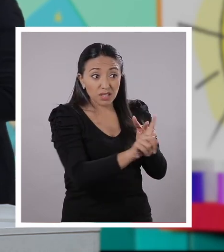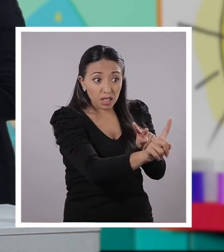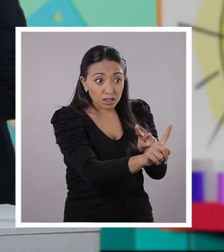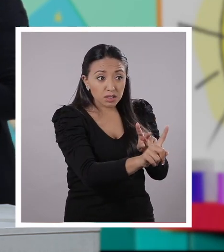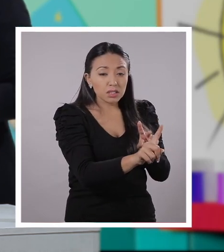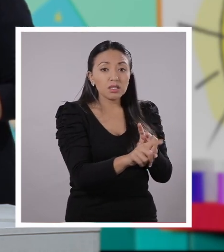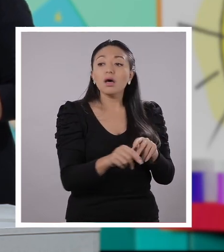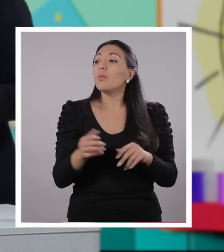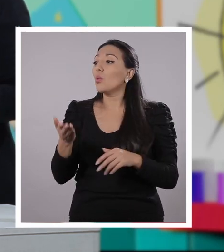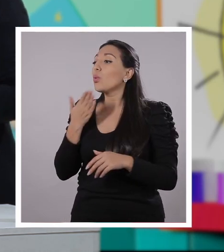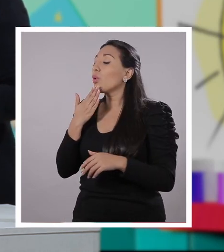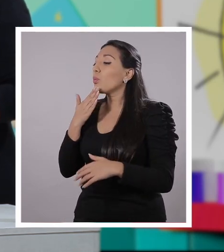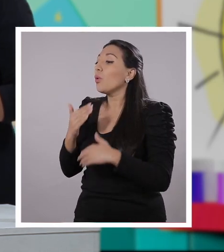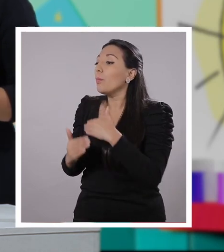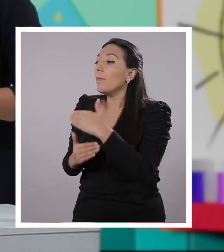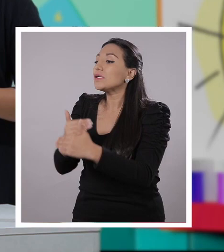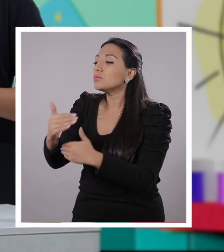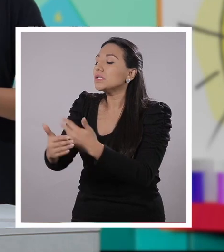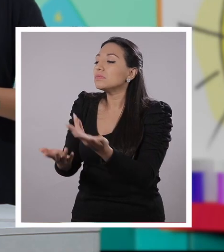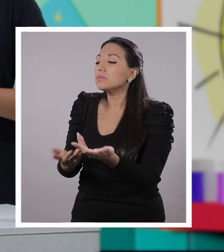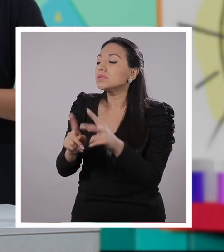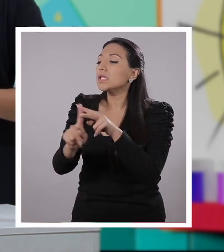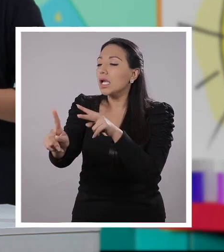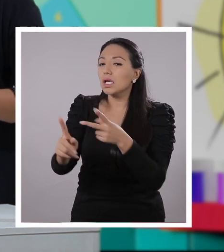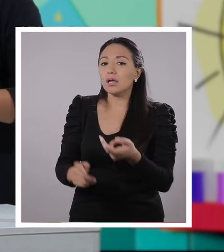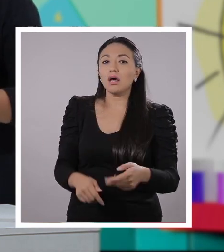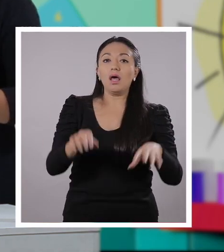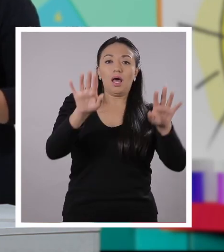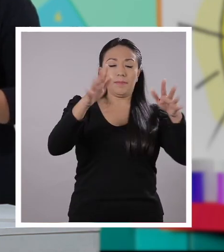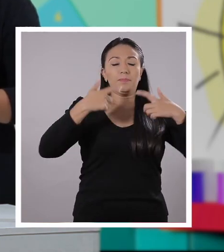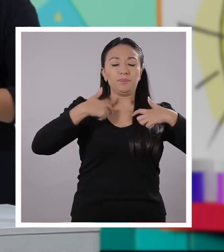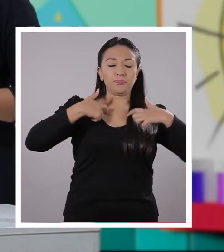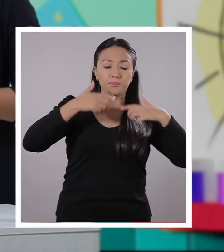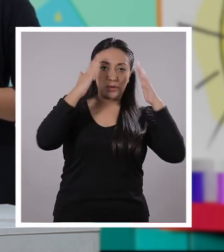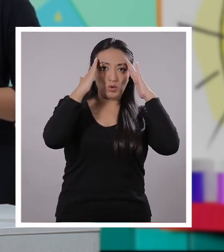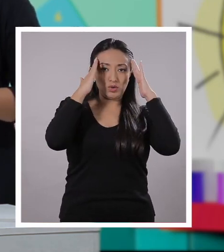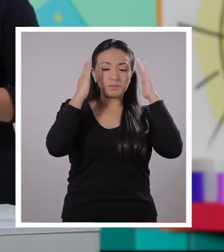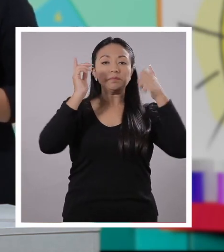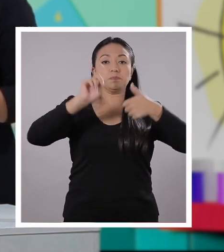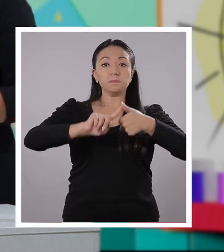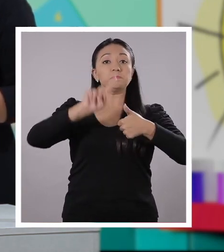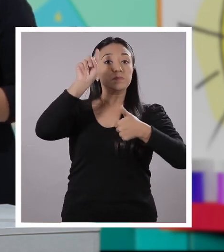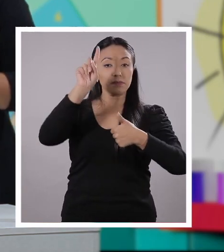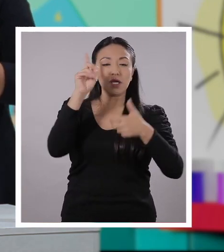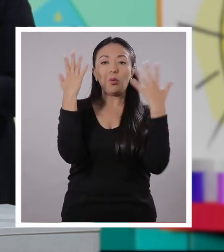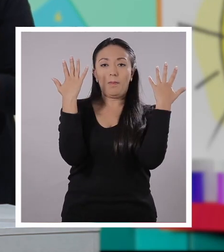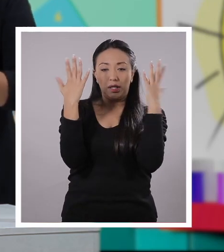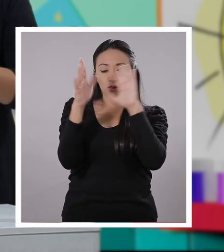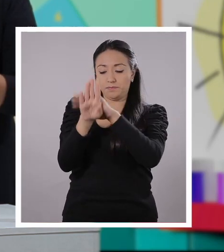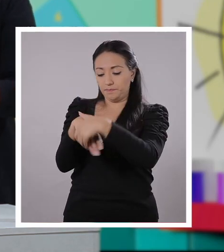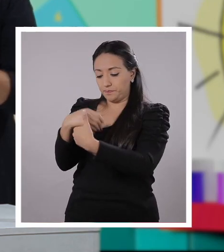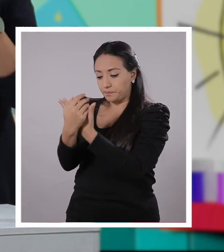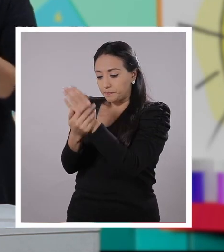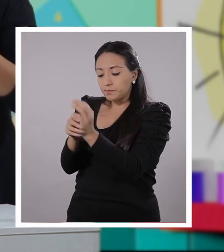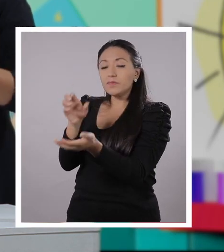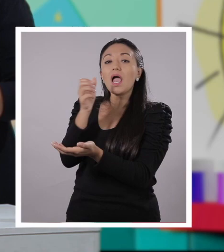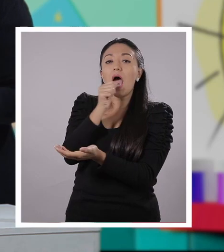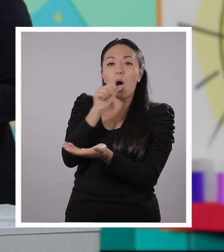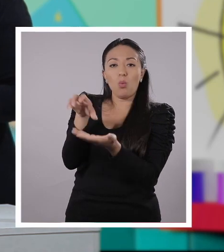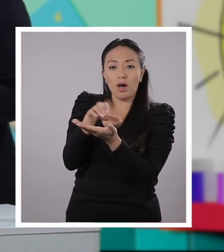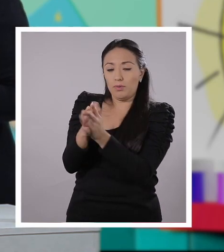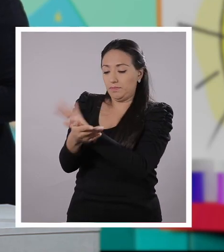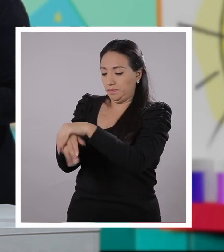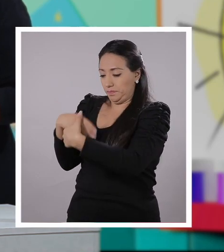Para salir. ¿Cuál es el protocolo de seguridad? Profe, es muy importante. Yo lo vi con usted, lo conozco. Primero, debemos lavarnos las manos con agua y con